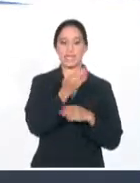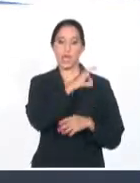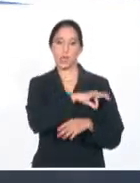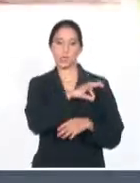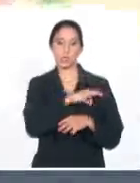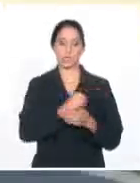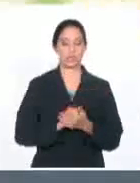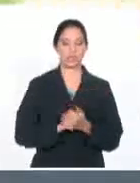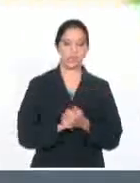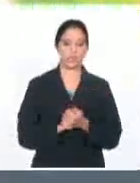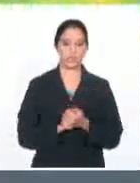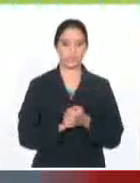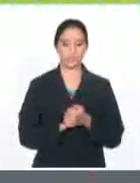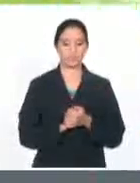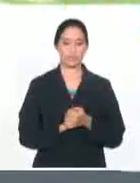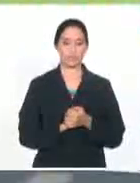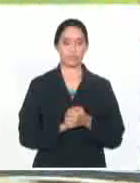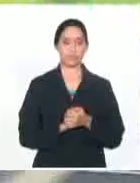Otero.